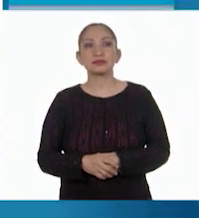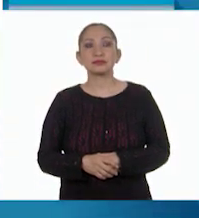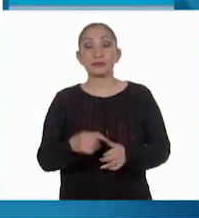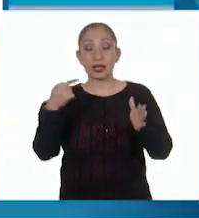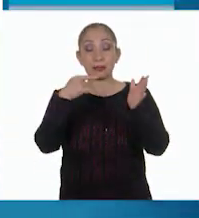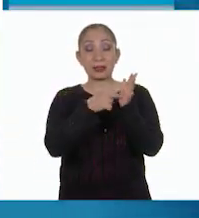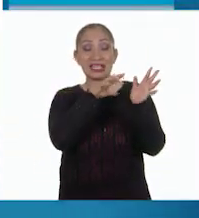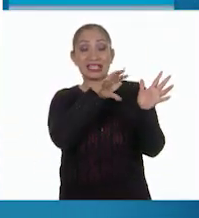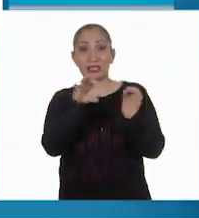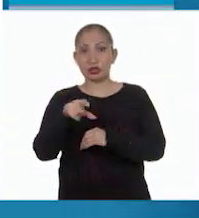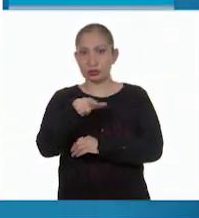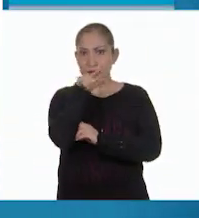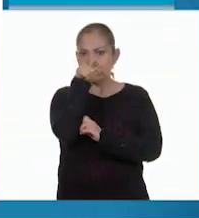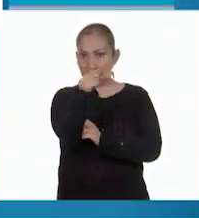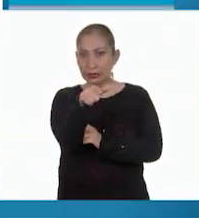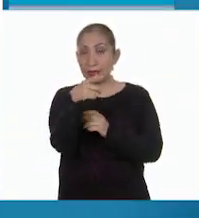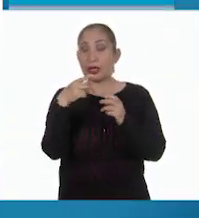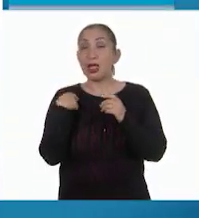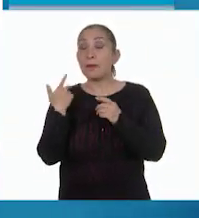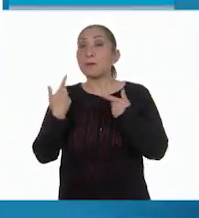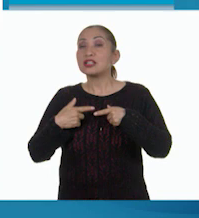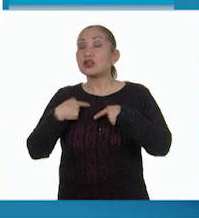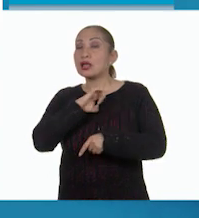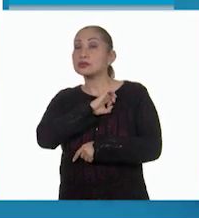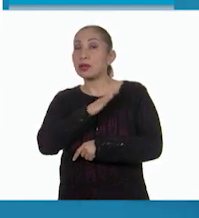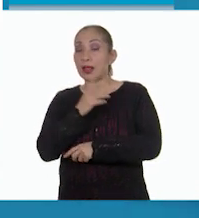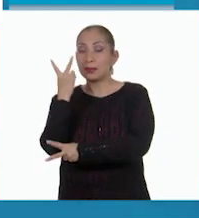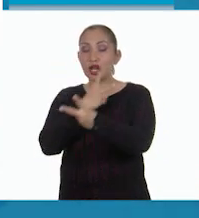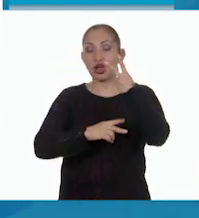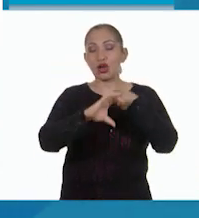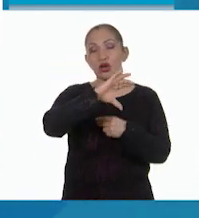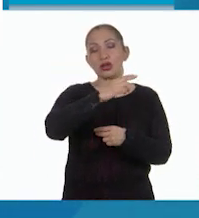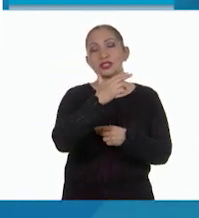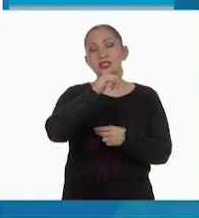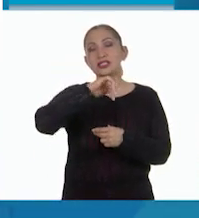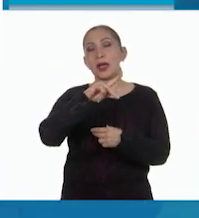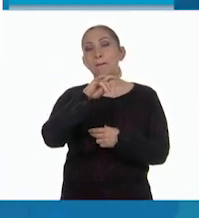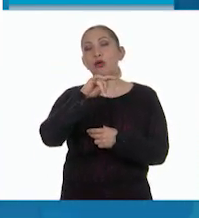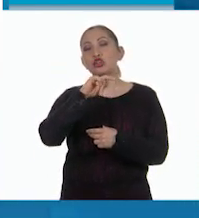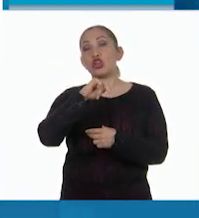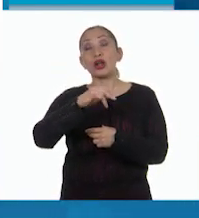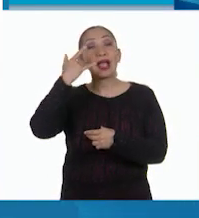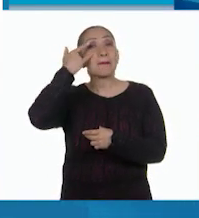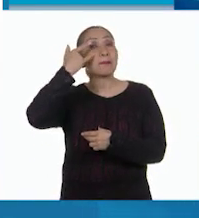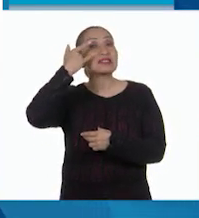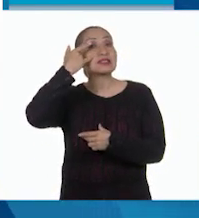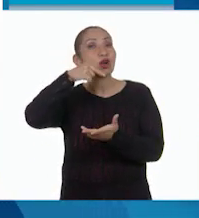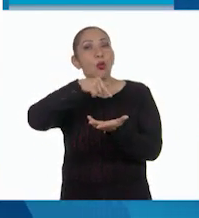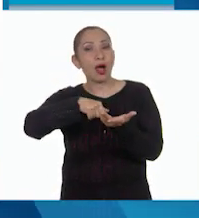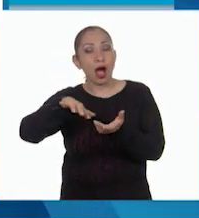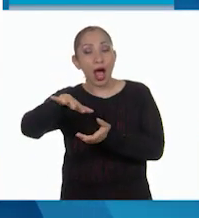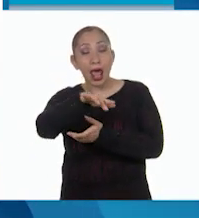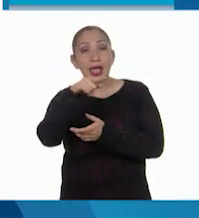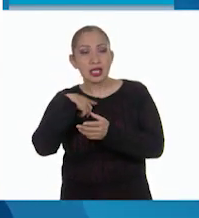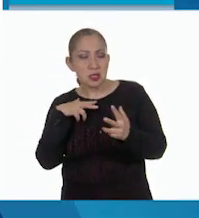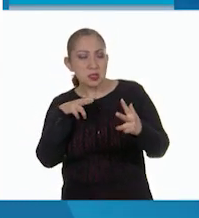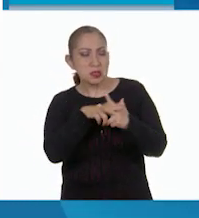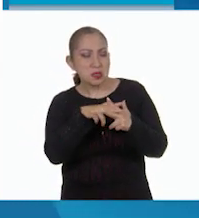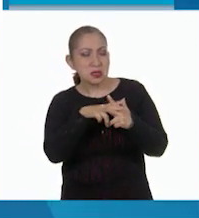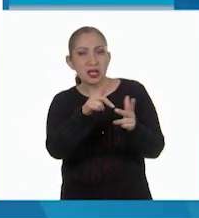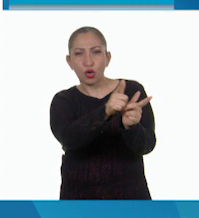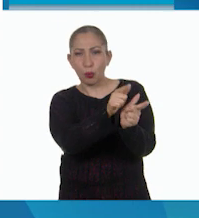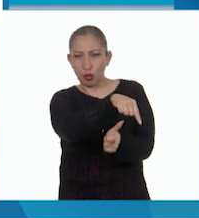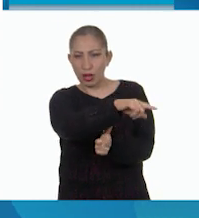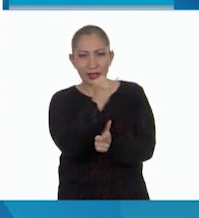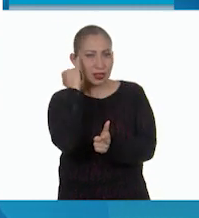En 1517, los españoles llegaron a Champotón, en el actual estado de Campeche, donde pelearon contra los